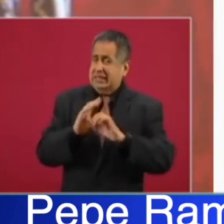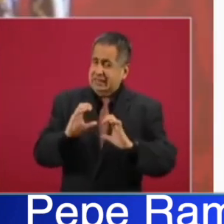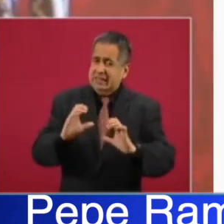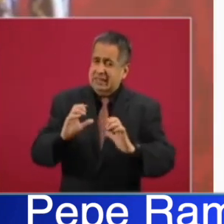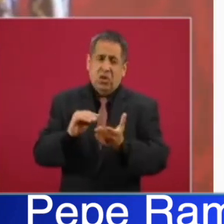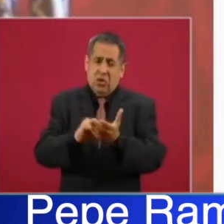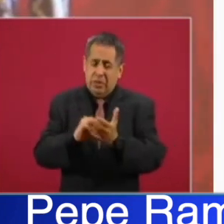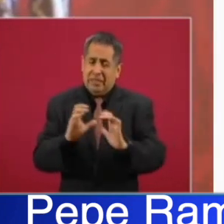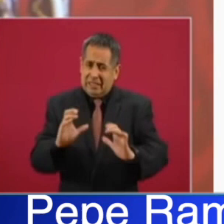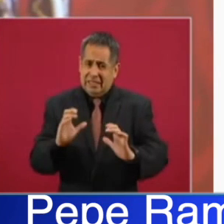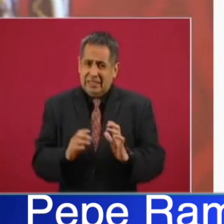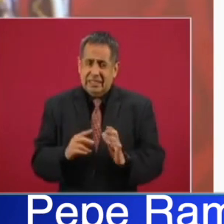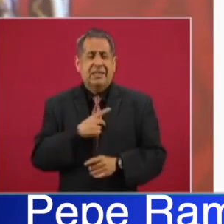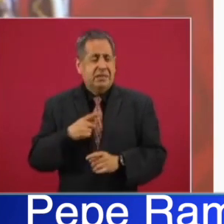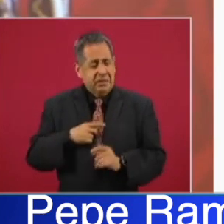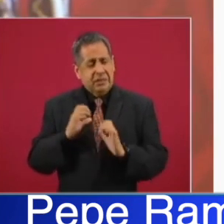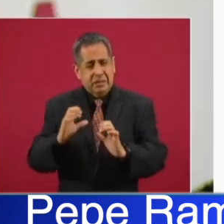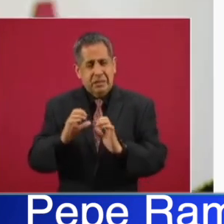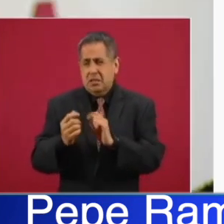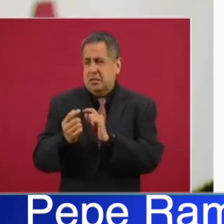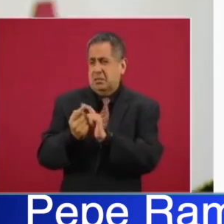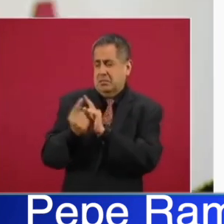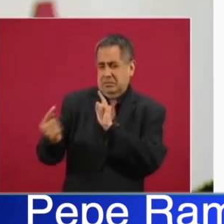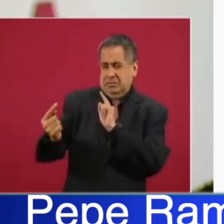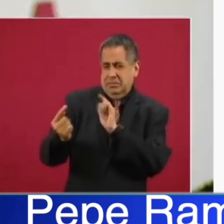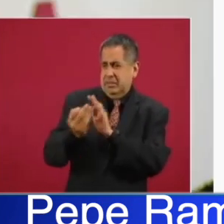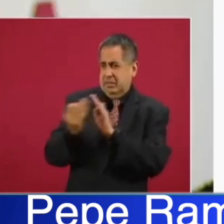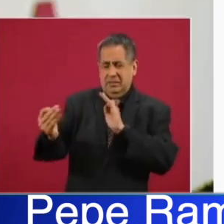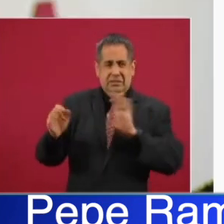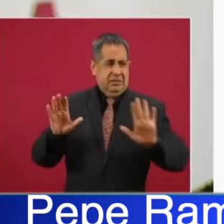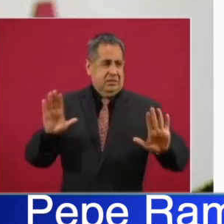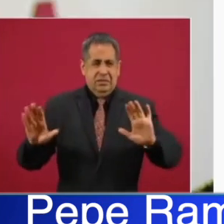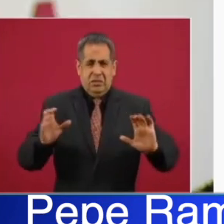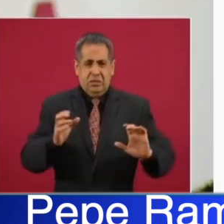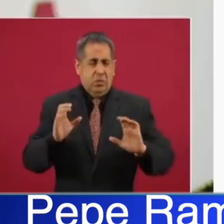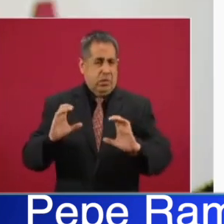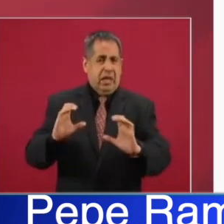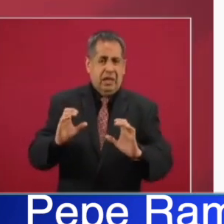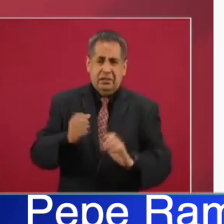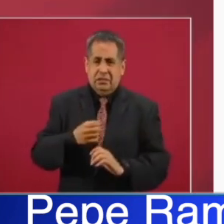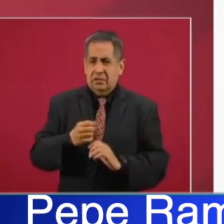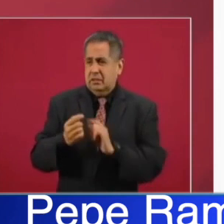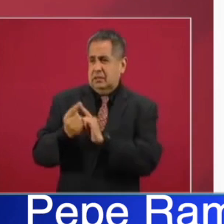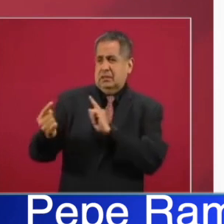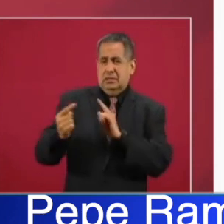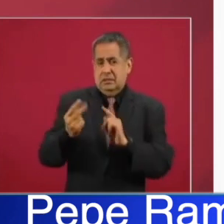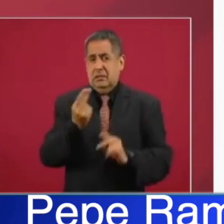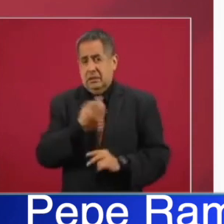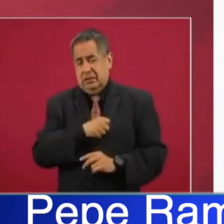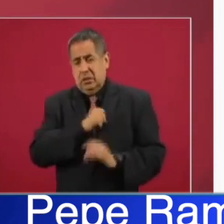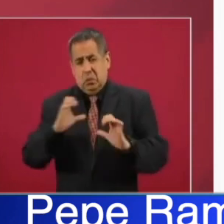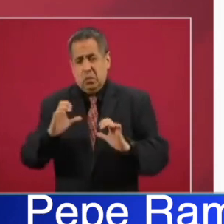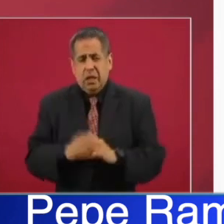y tenemos que seguir guardando la sana distancia y seguir cuidándonos.